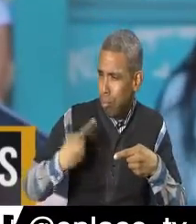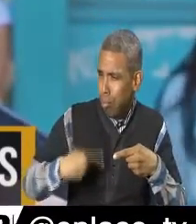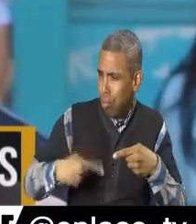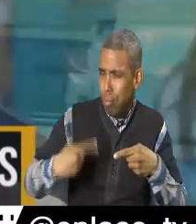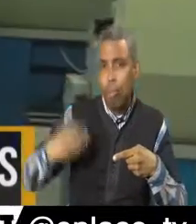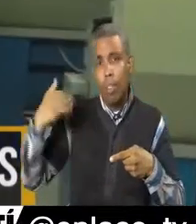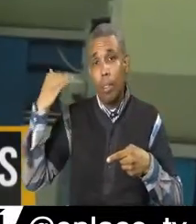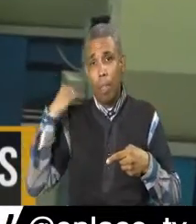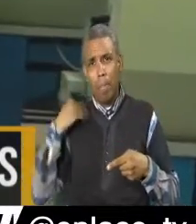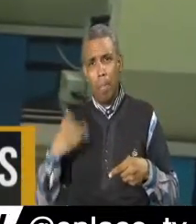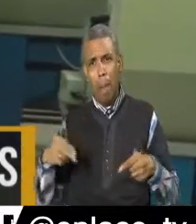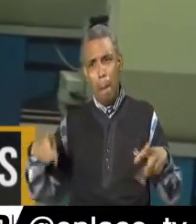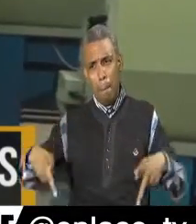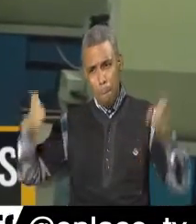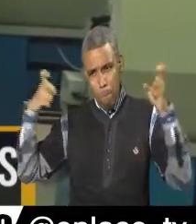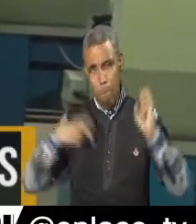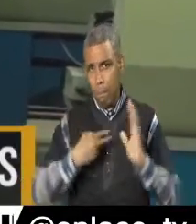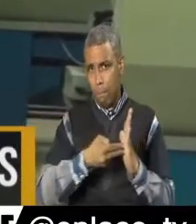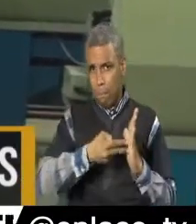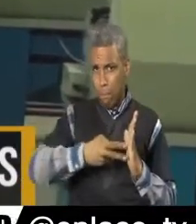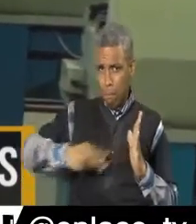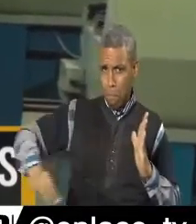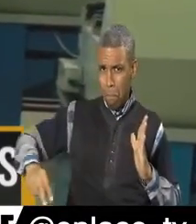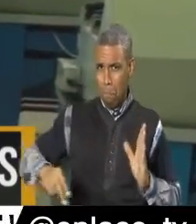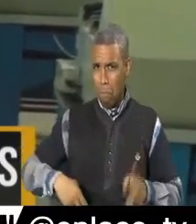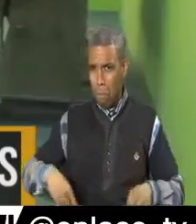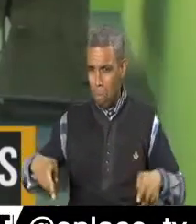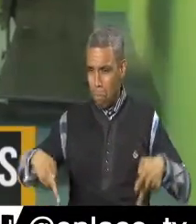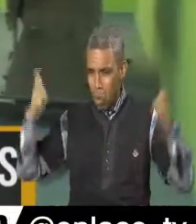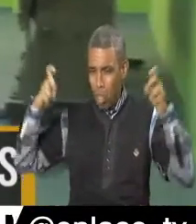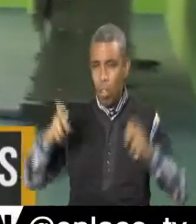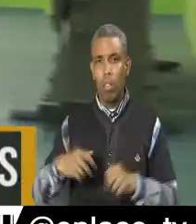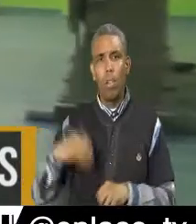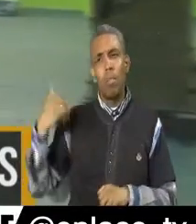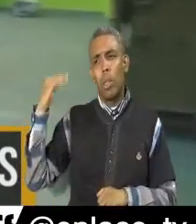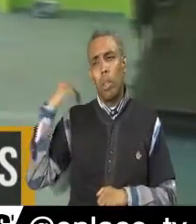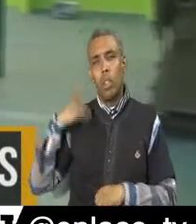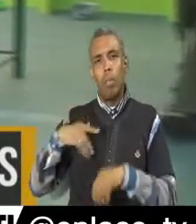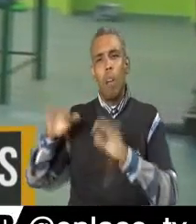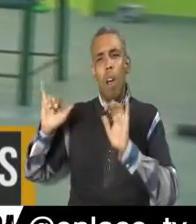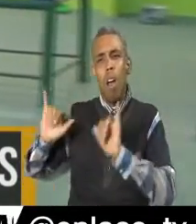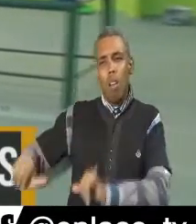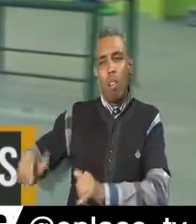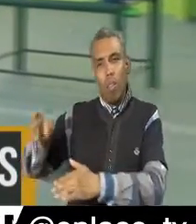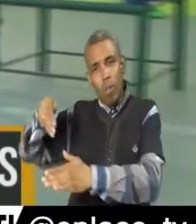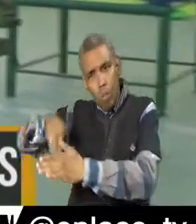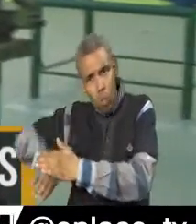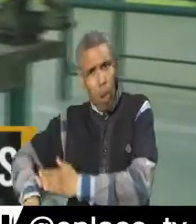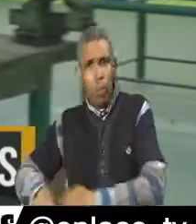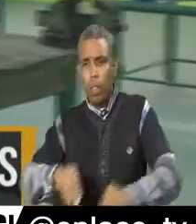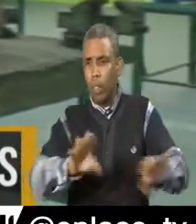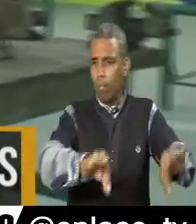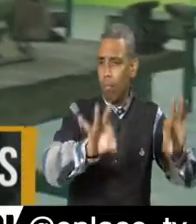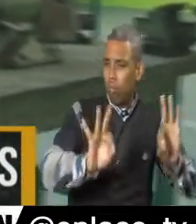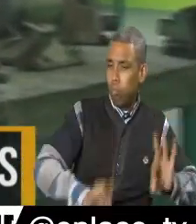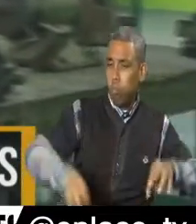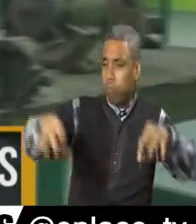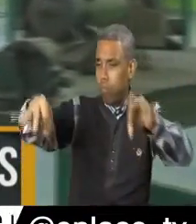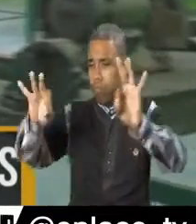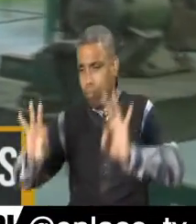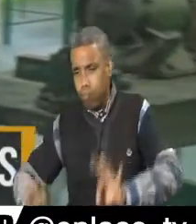habían podido colocar en funcionamiento. Se hizo ya la inversión y se hizo también como un